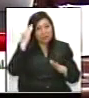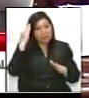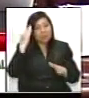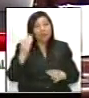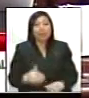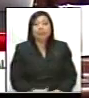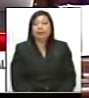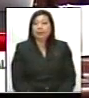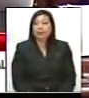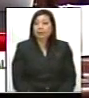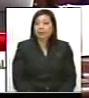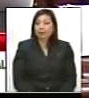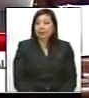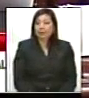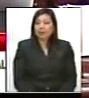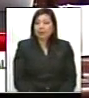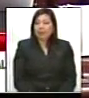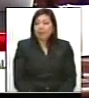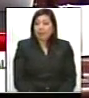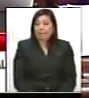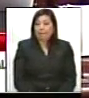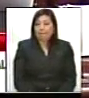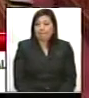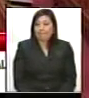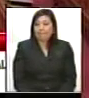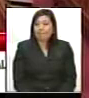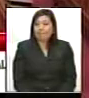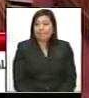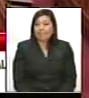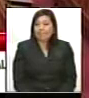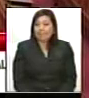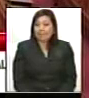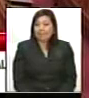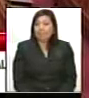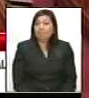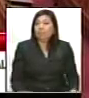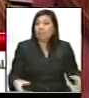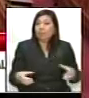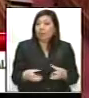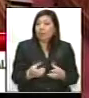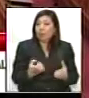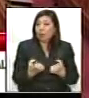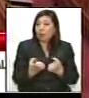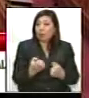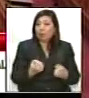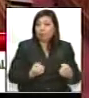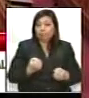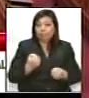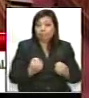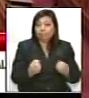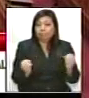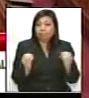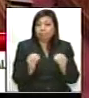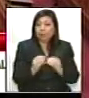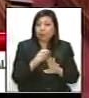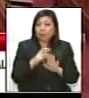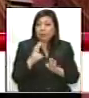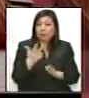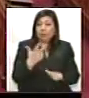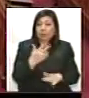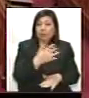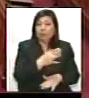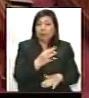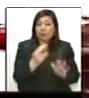calendario siguiente tema de las comisiones de economía y de transporte proyecto de ley tres mil